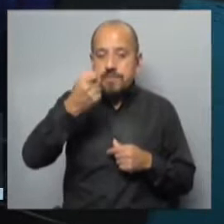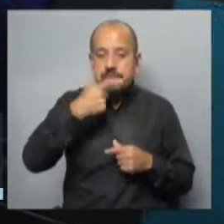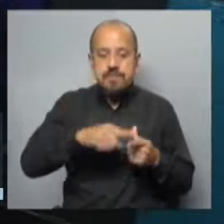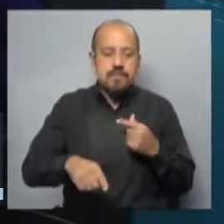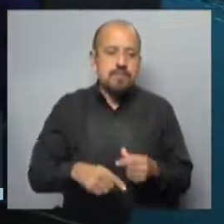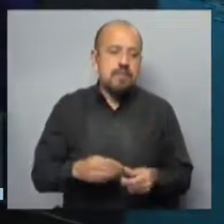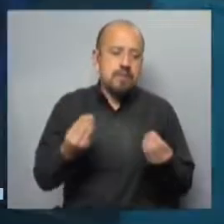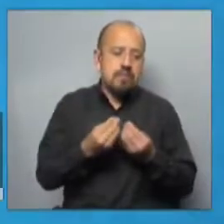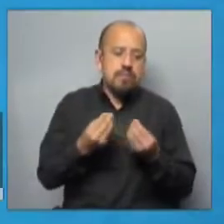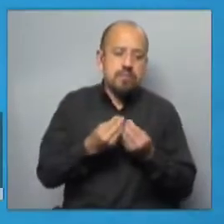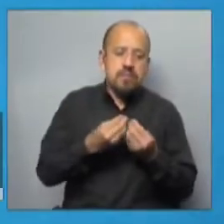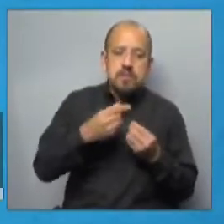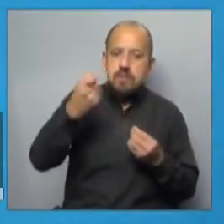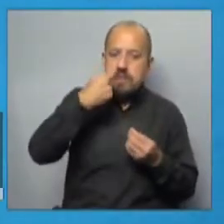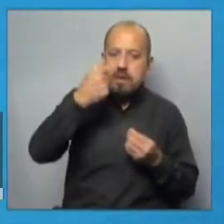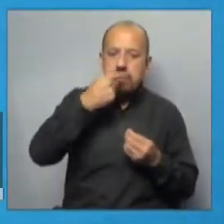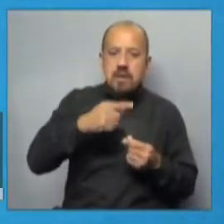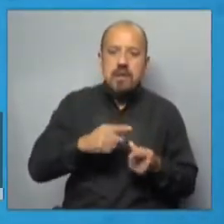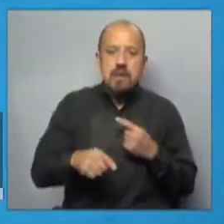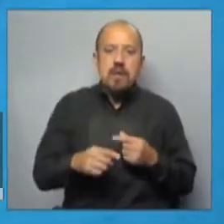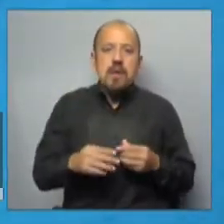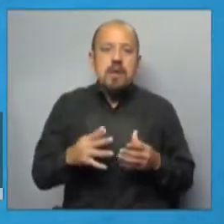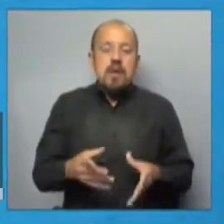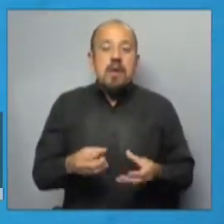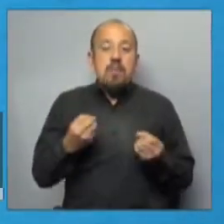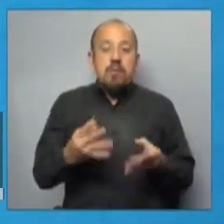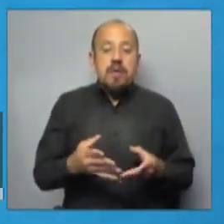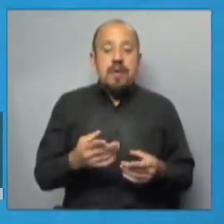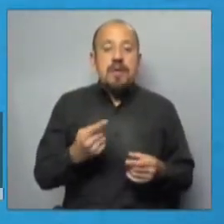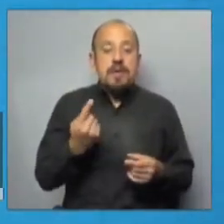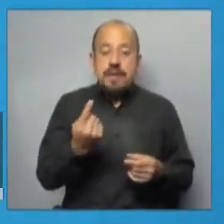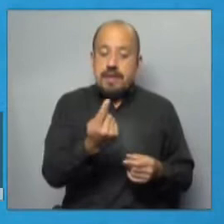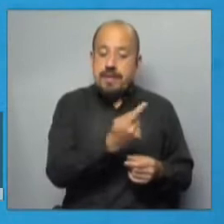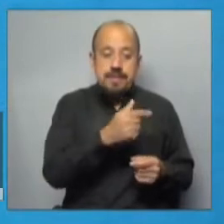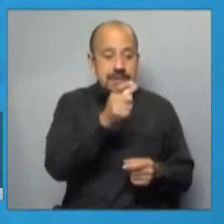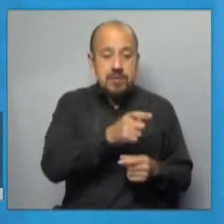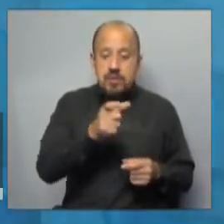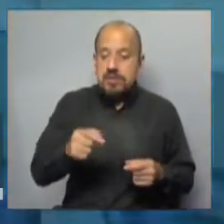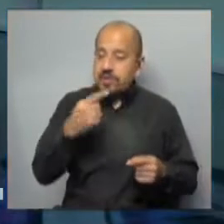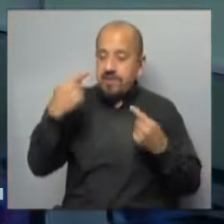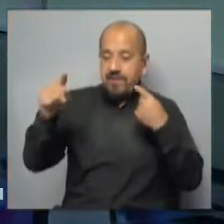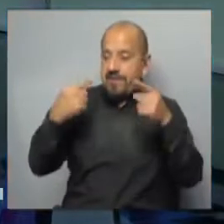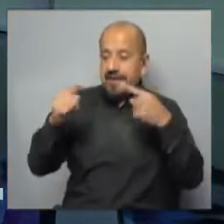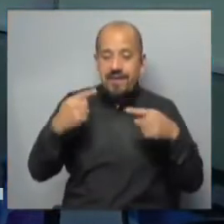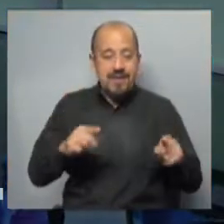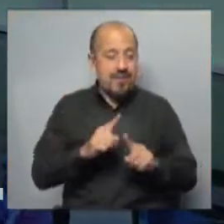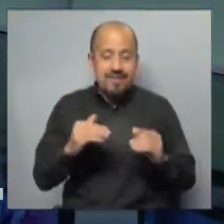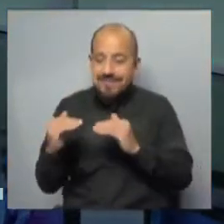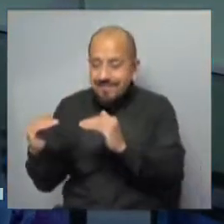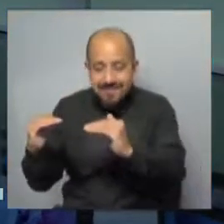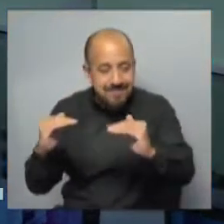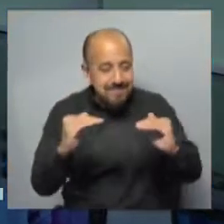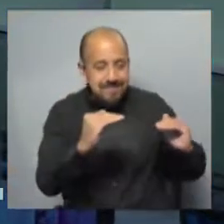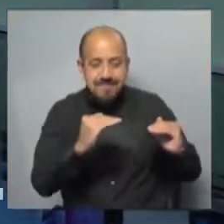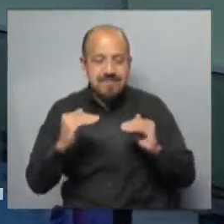de medicación qué cuestan porque cada persona es única es decir no viene una receta para